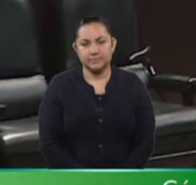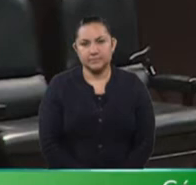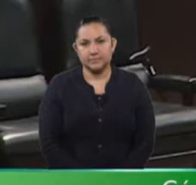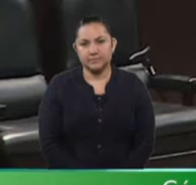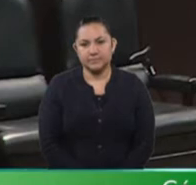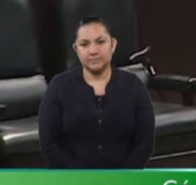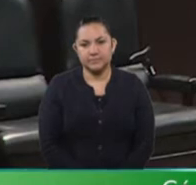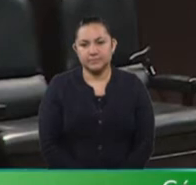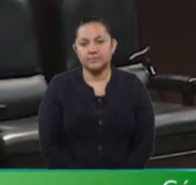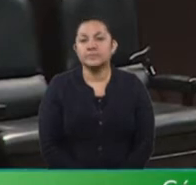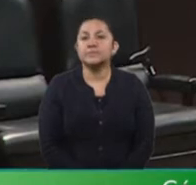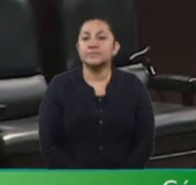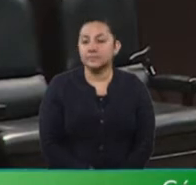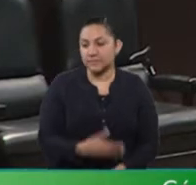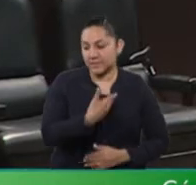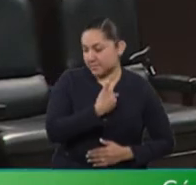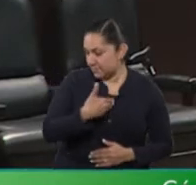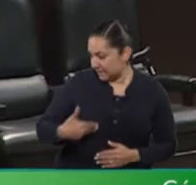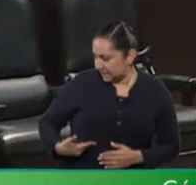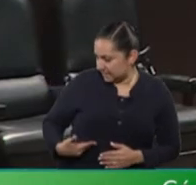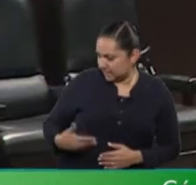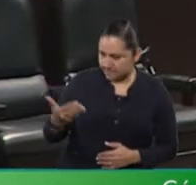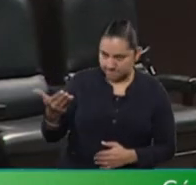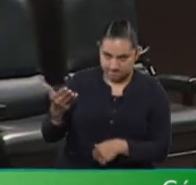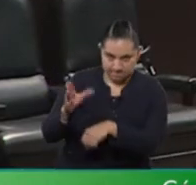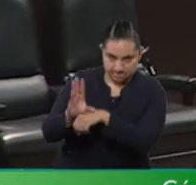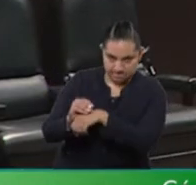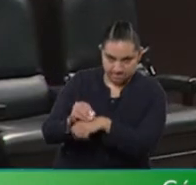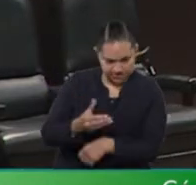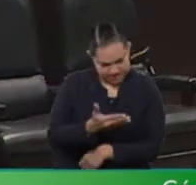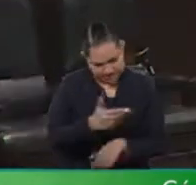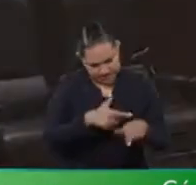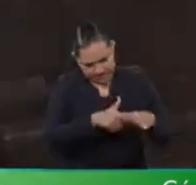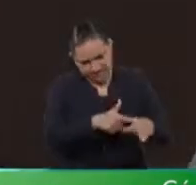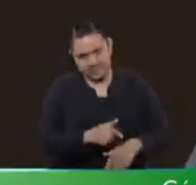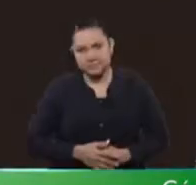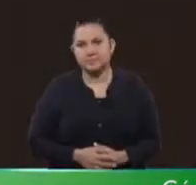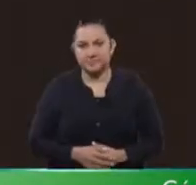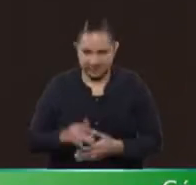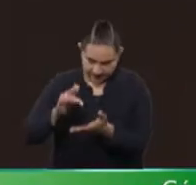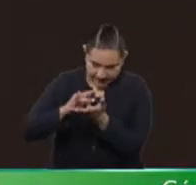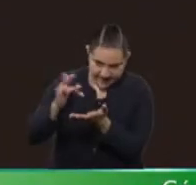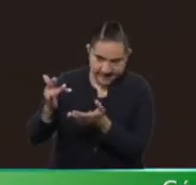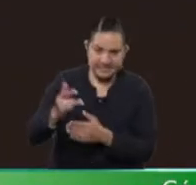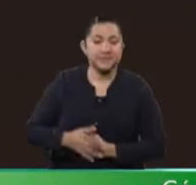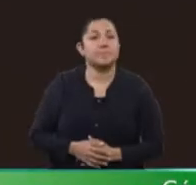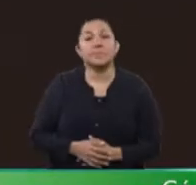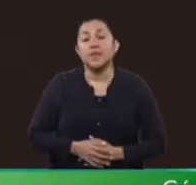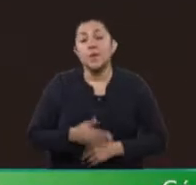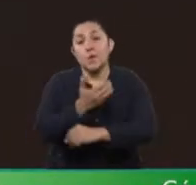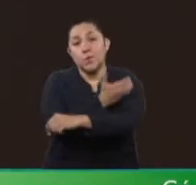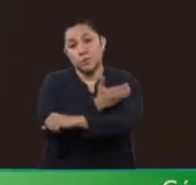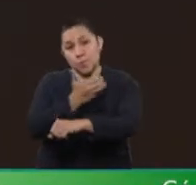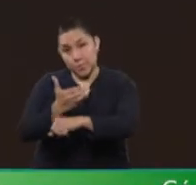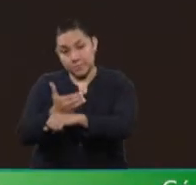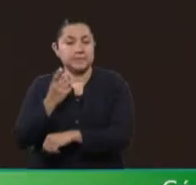consu Venia presidenta adelante Gracias compañeras y compañeros